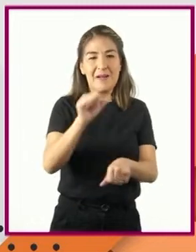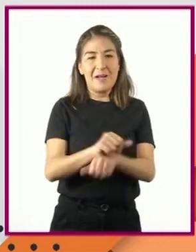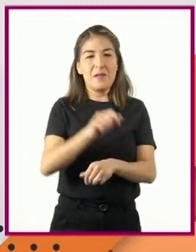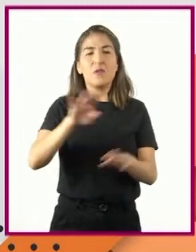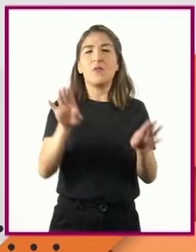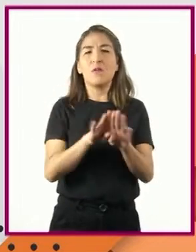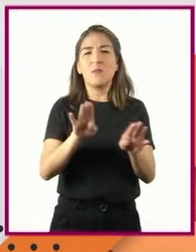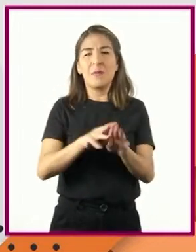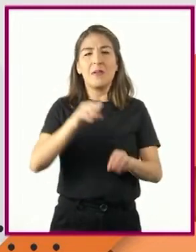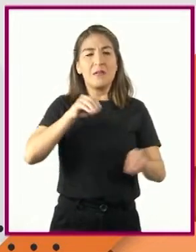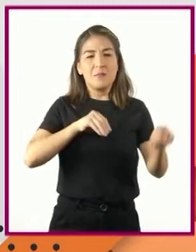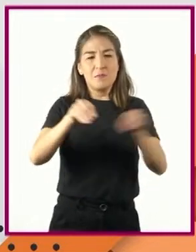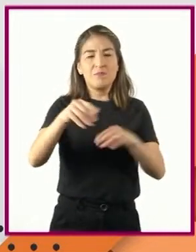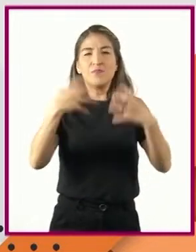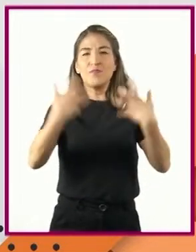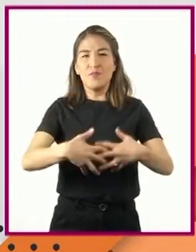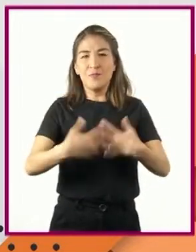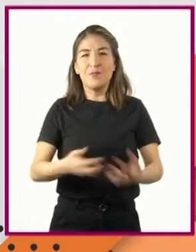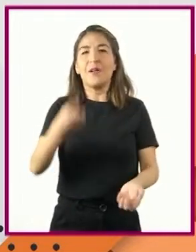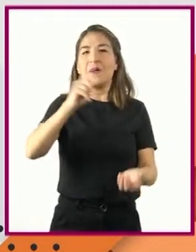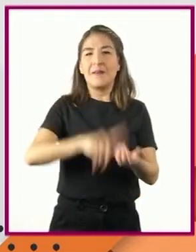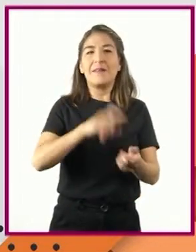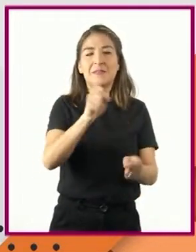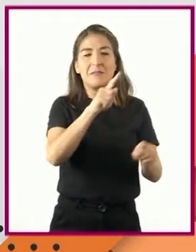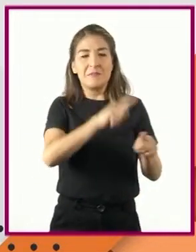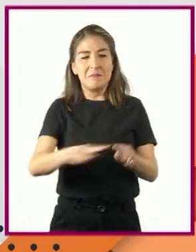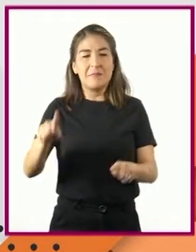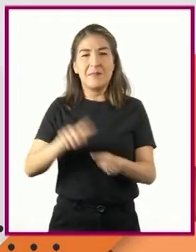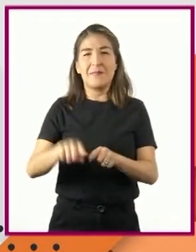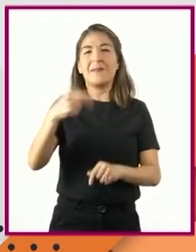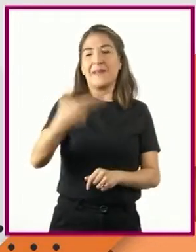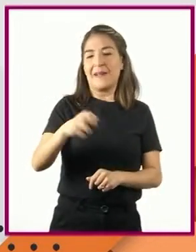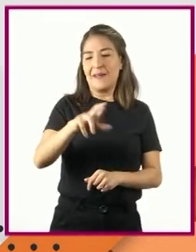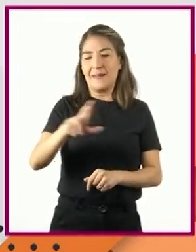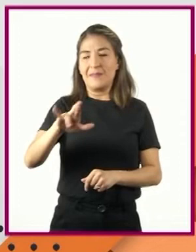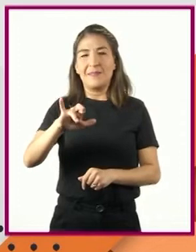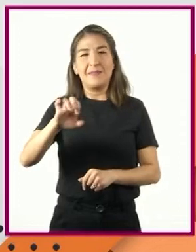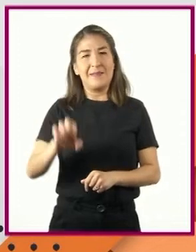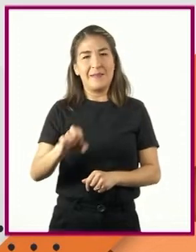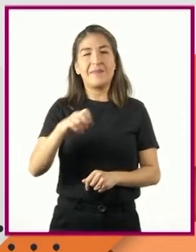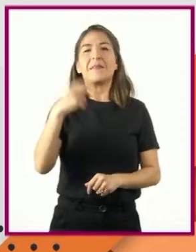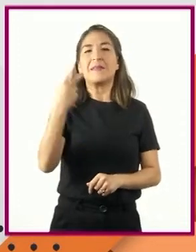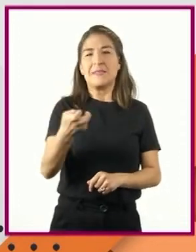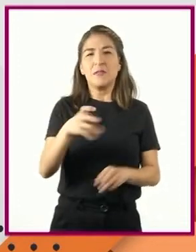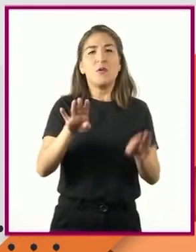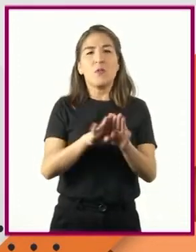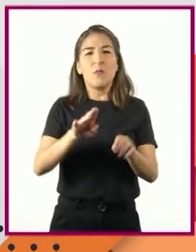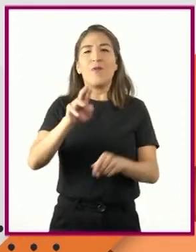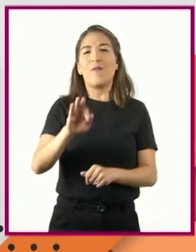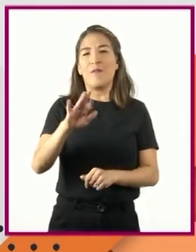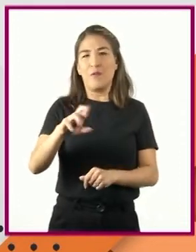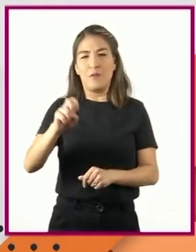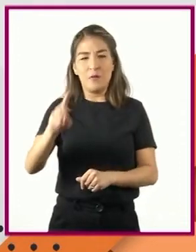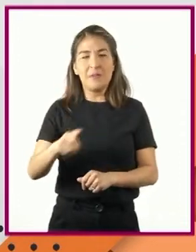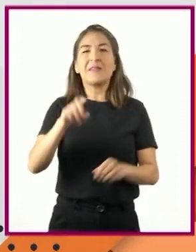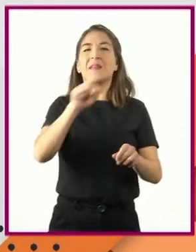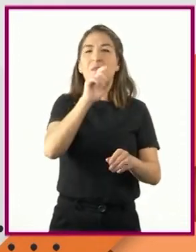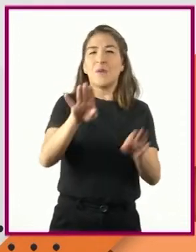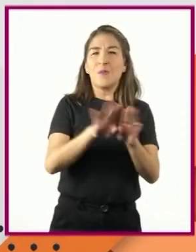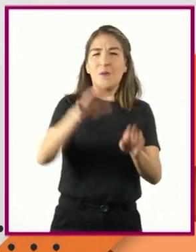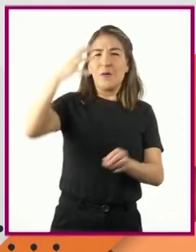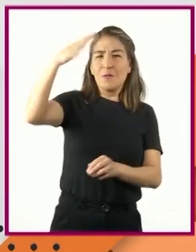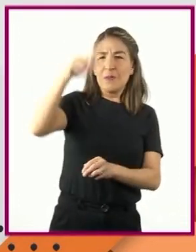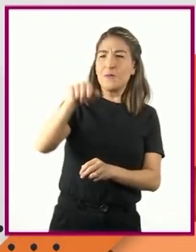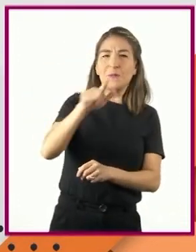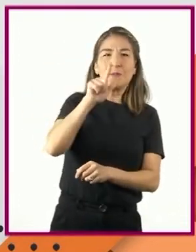movidos con motor producidos en serie por Henry Ford, y las calles se iluminaban con pequeños soles, gracias a